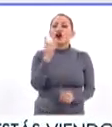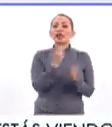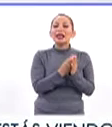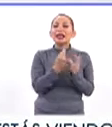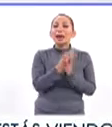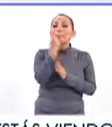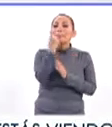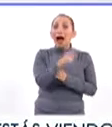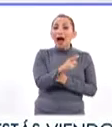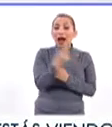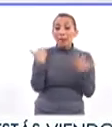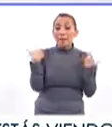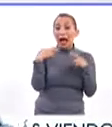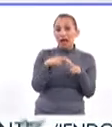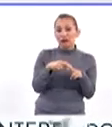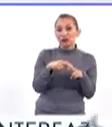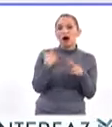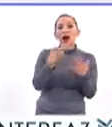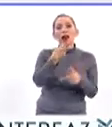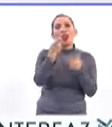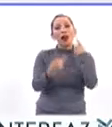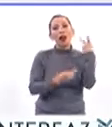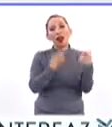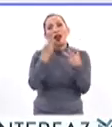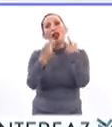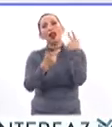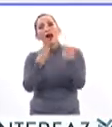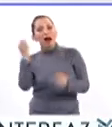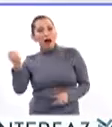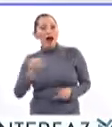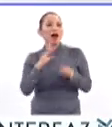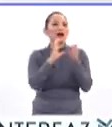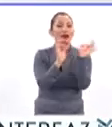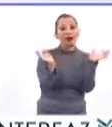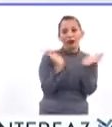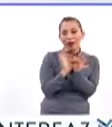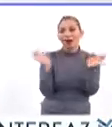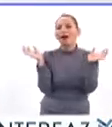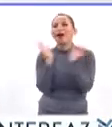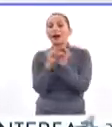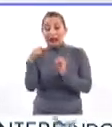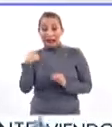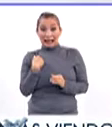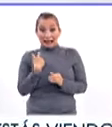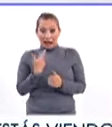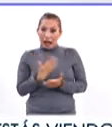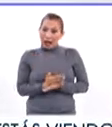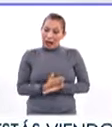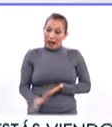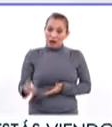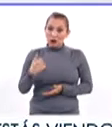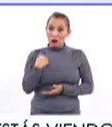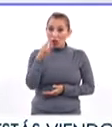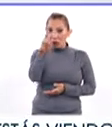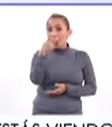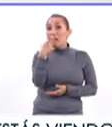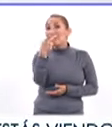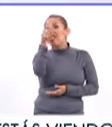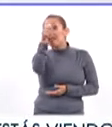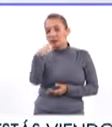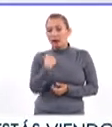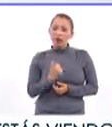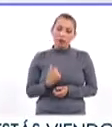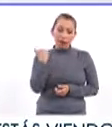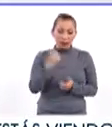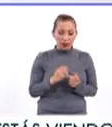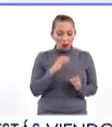clase para que el maestro pues esté hablando, esté en su exposición catedrática y ellos por el otro lado puedan